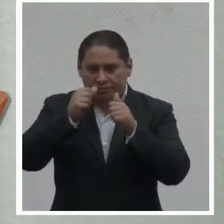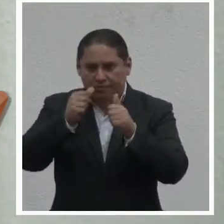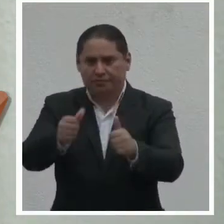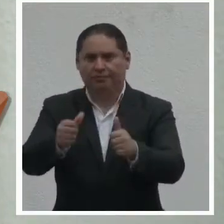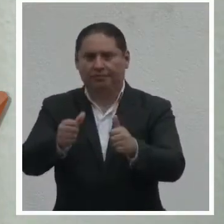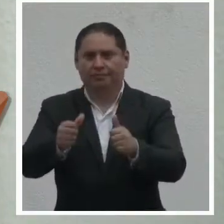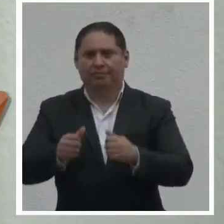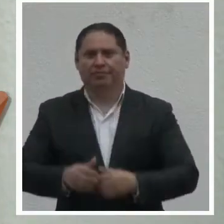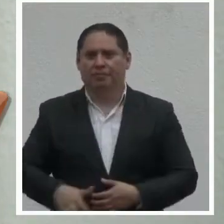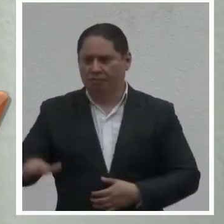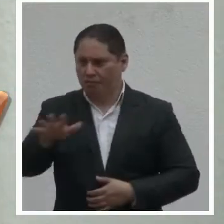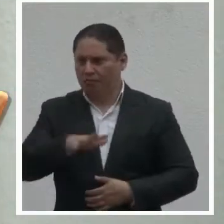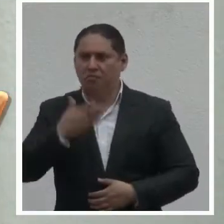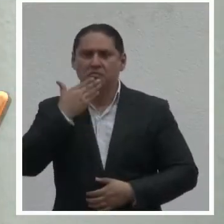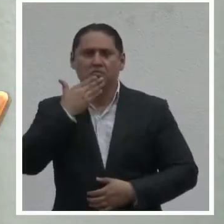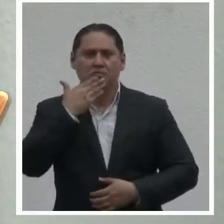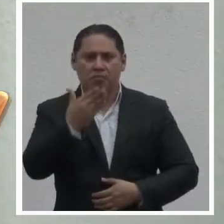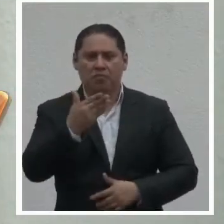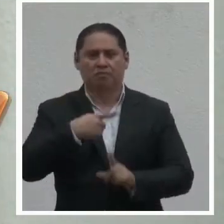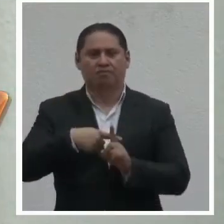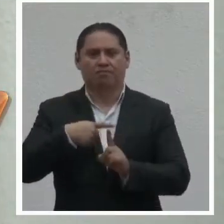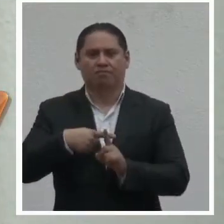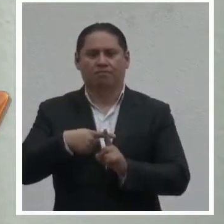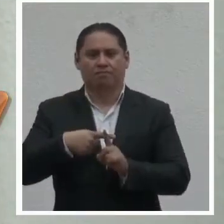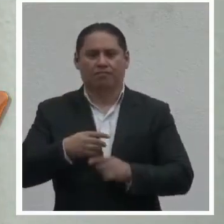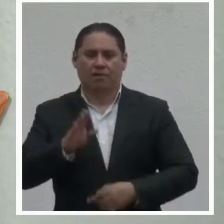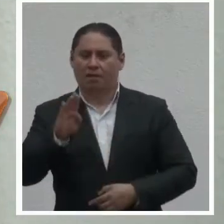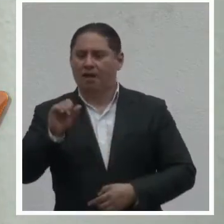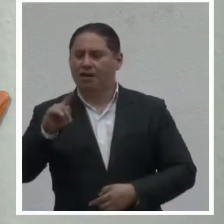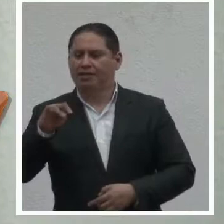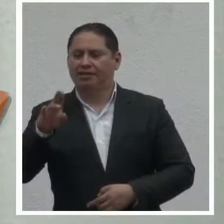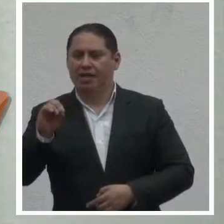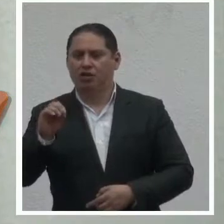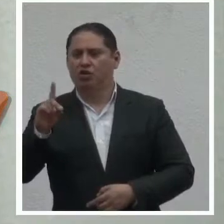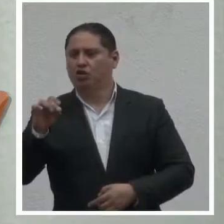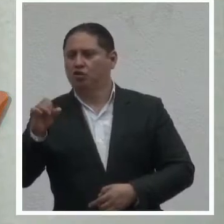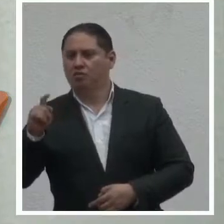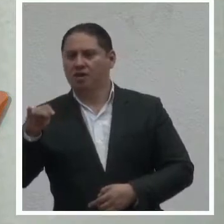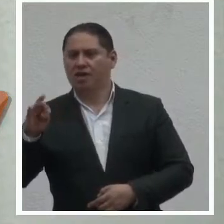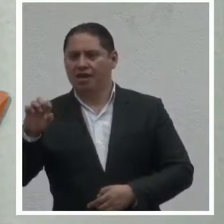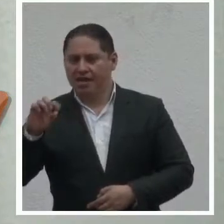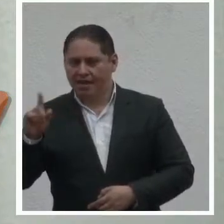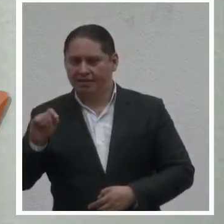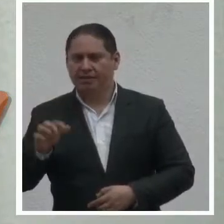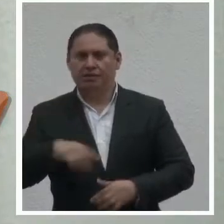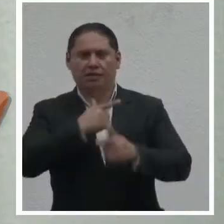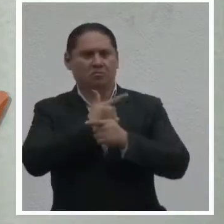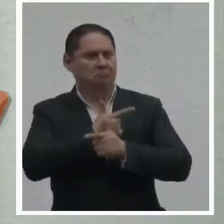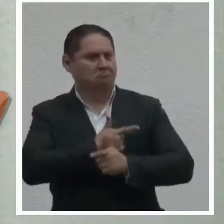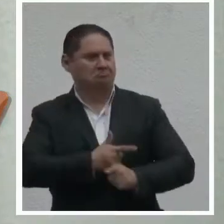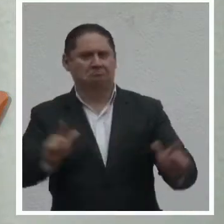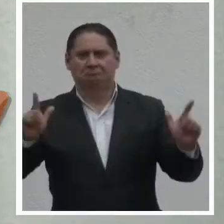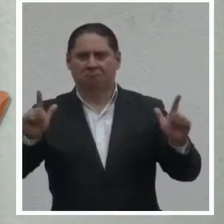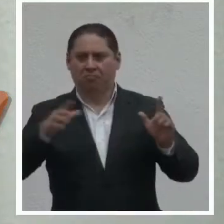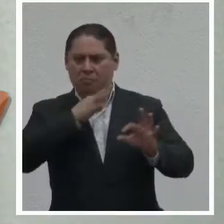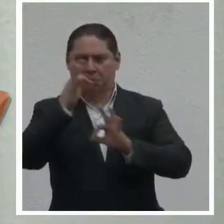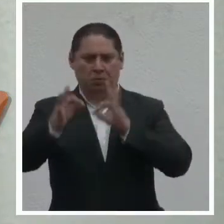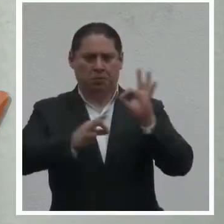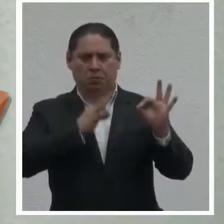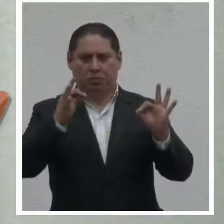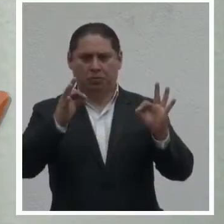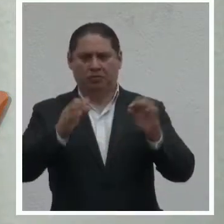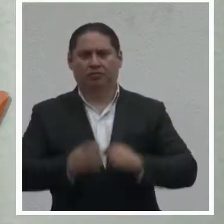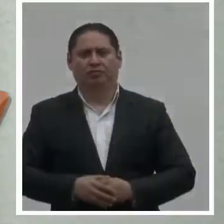bienestar de la gente. Belisario Domínguez es el prócer de la libertad de expresión. Su